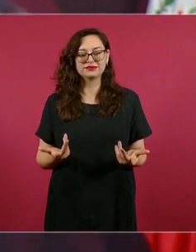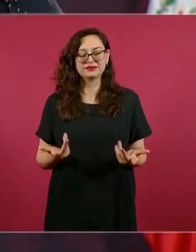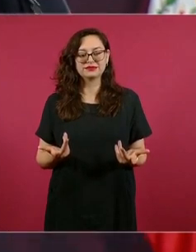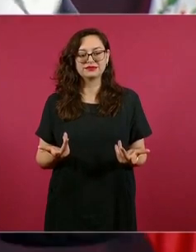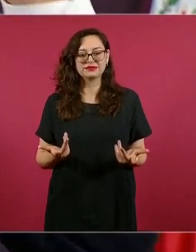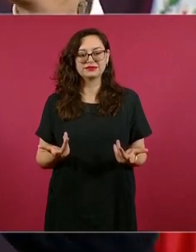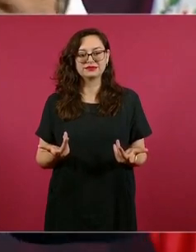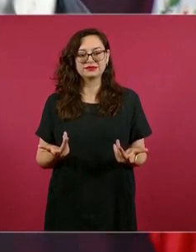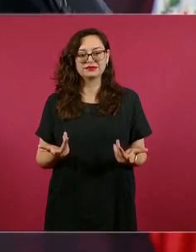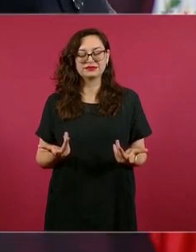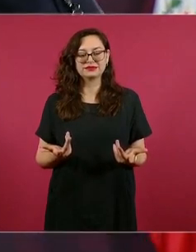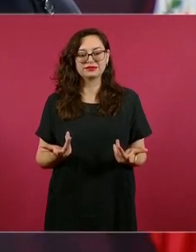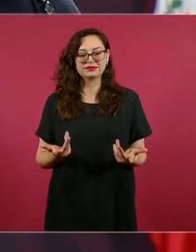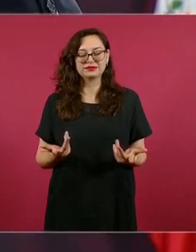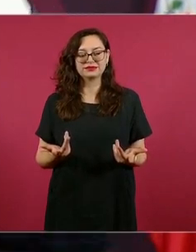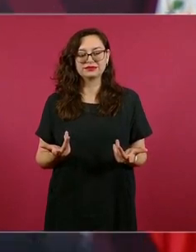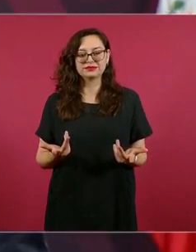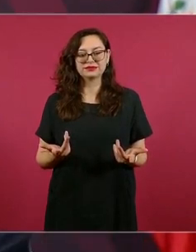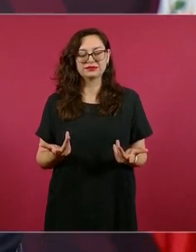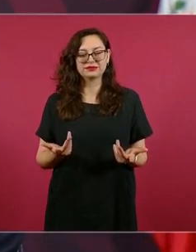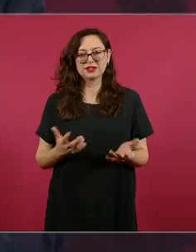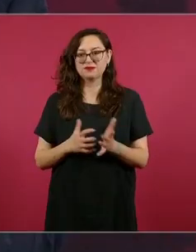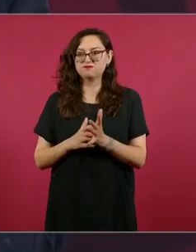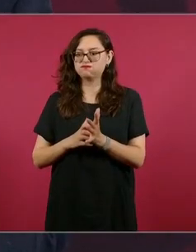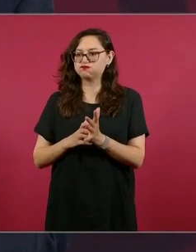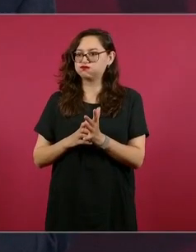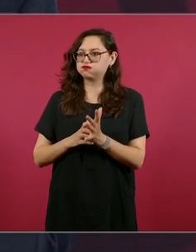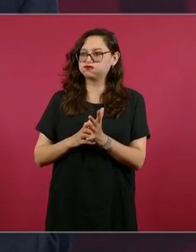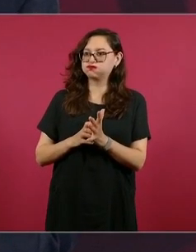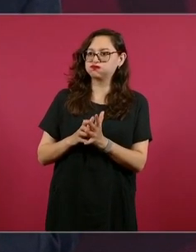con muchos, con millones,